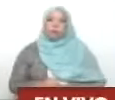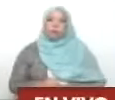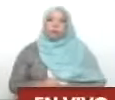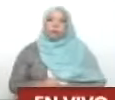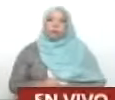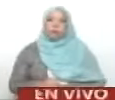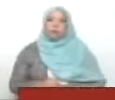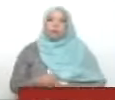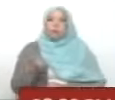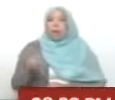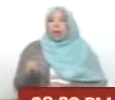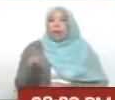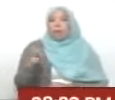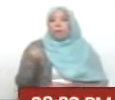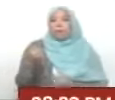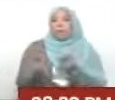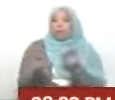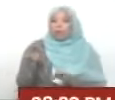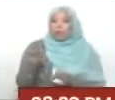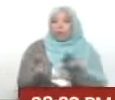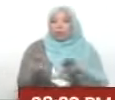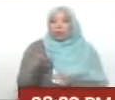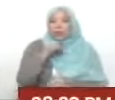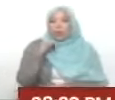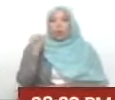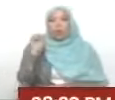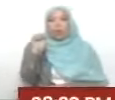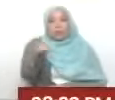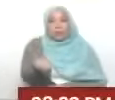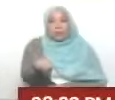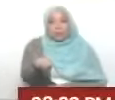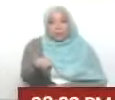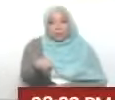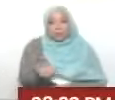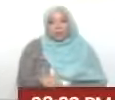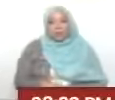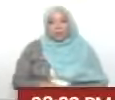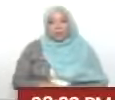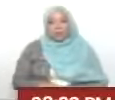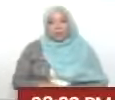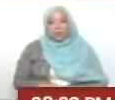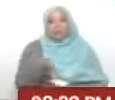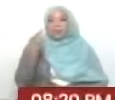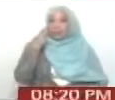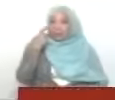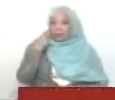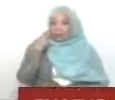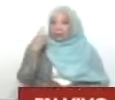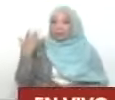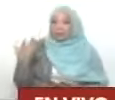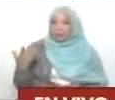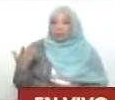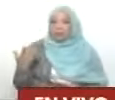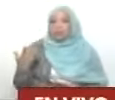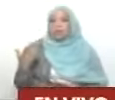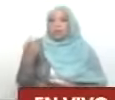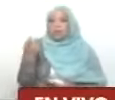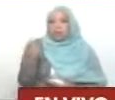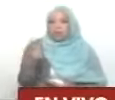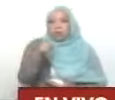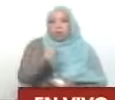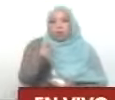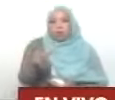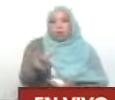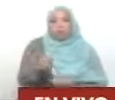Pataruco de Primero Justicia. ¿Ah? Hay que ver. Si de verdad todavía hay gente que se